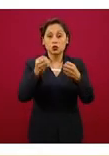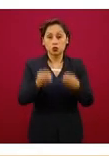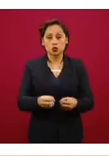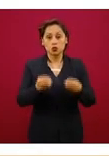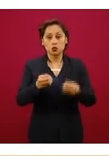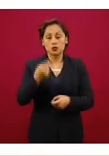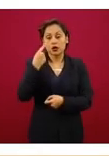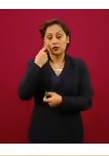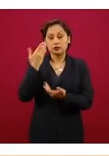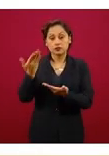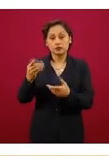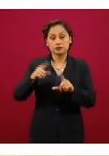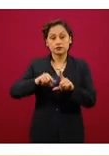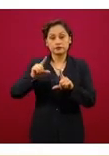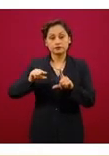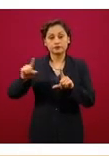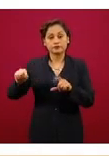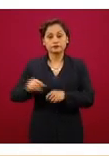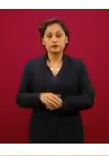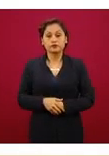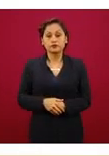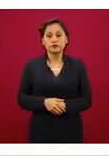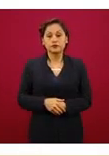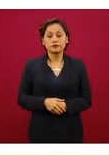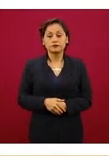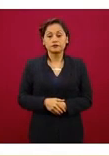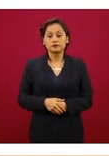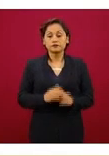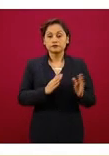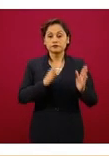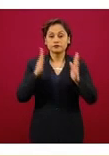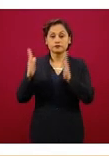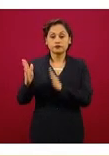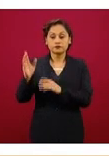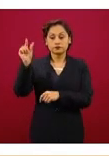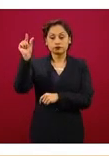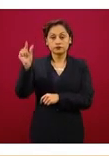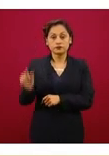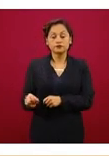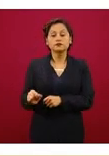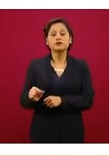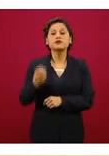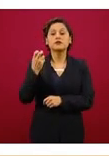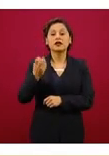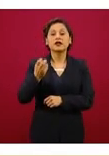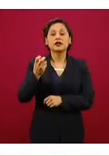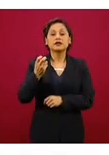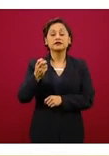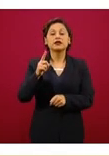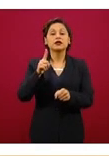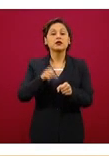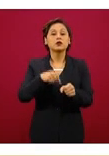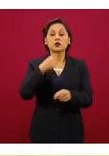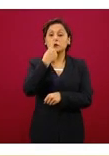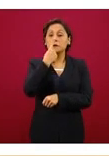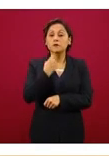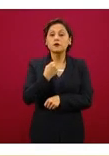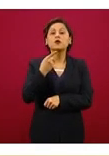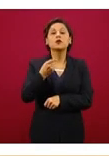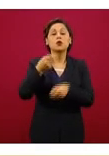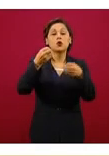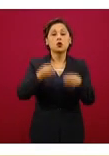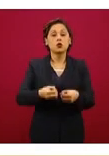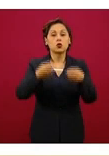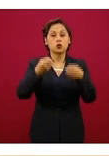dos gráficas. En el extremo derecho de la diapositiva, estas columnas representan en color rojo la ocupación hospitalaria, y a